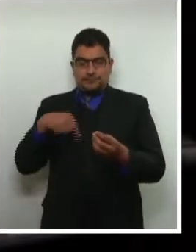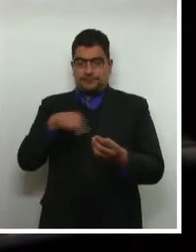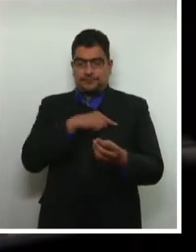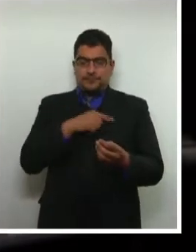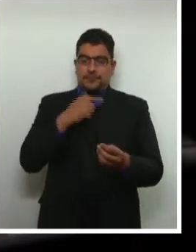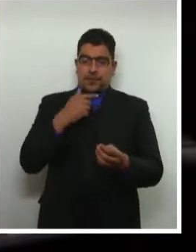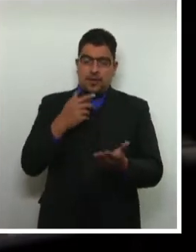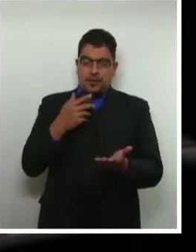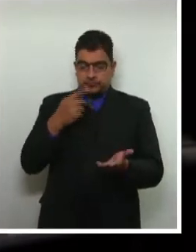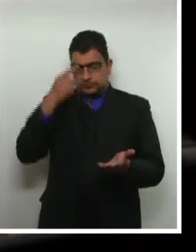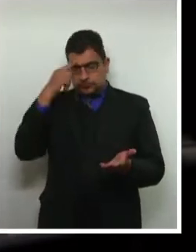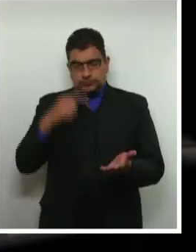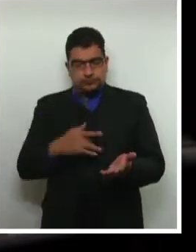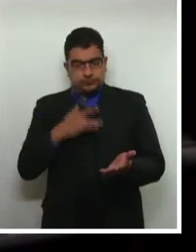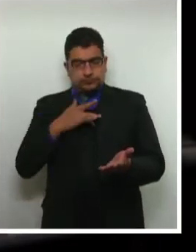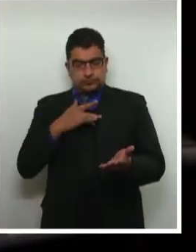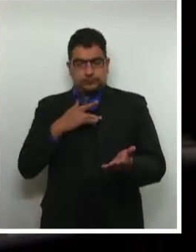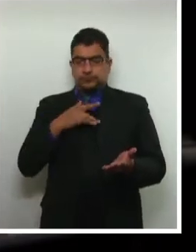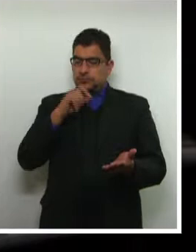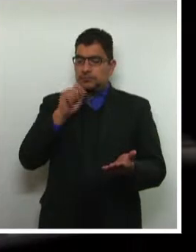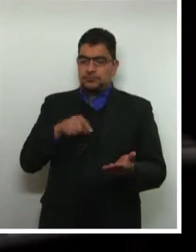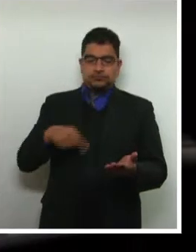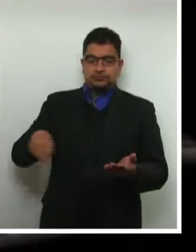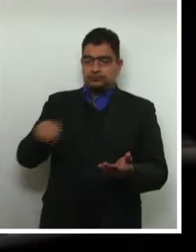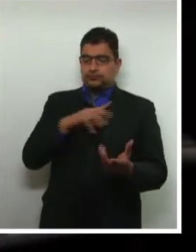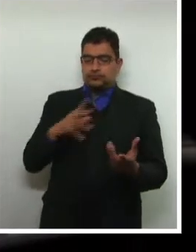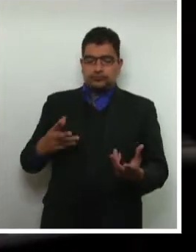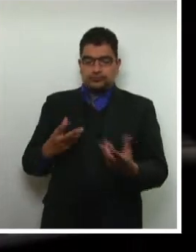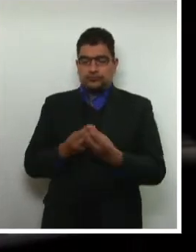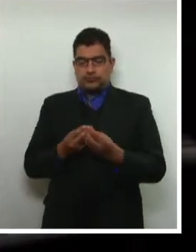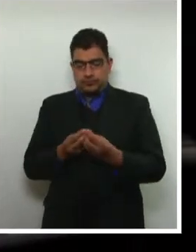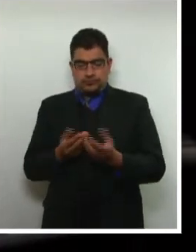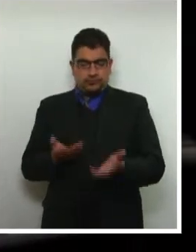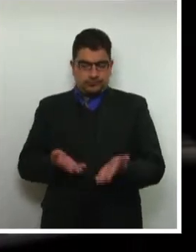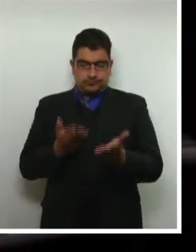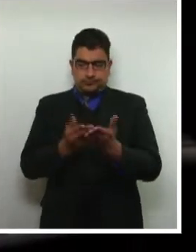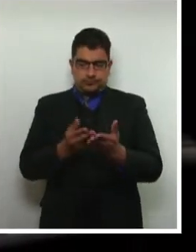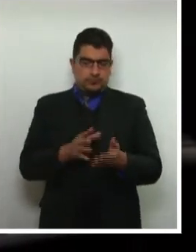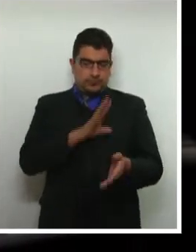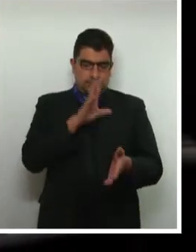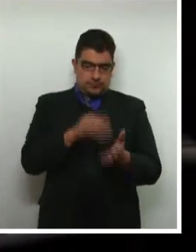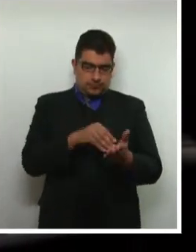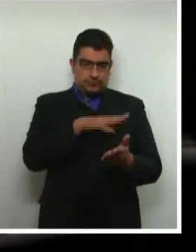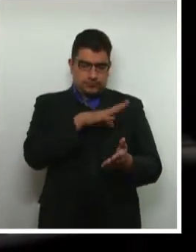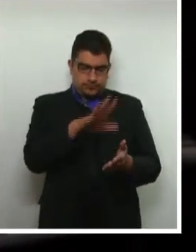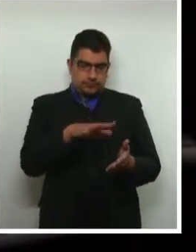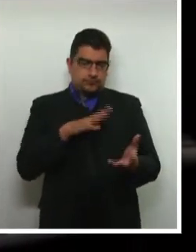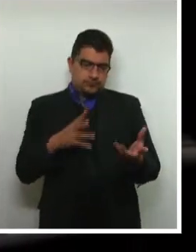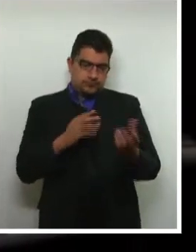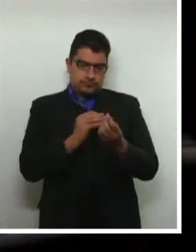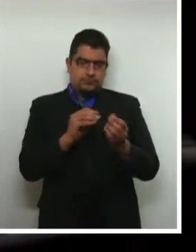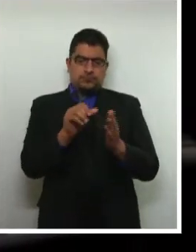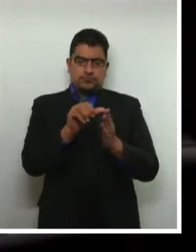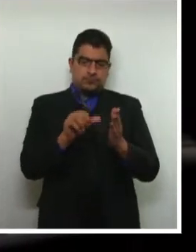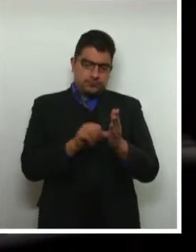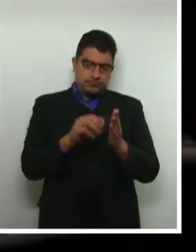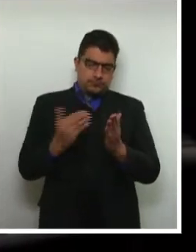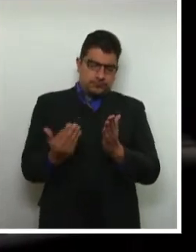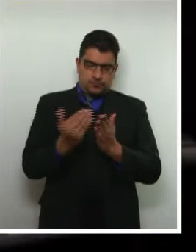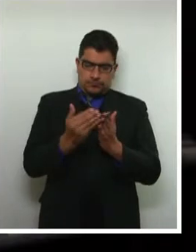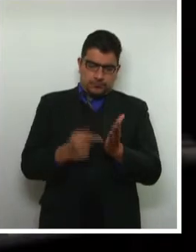creemos que para nosotros es de aprobarse en lo general el documento que